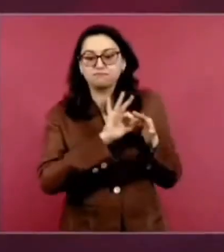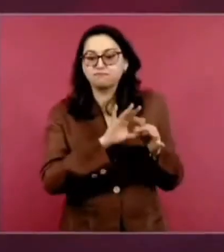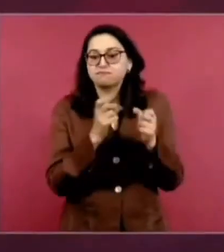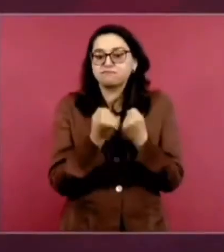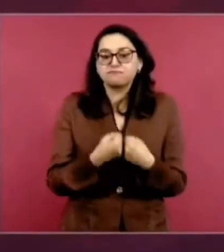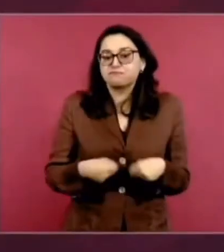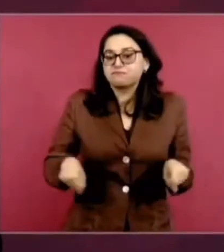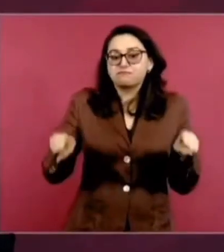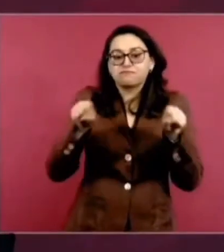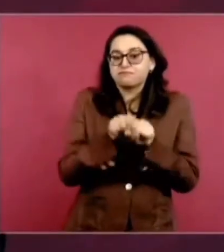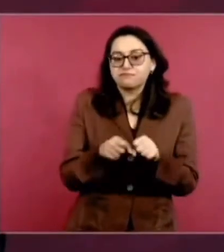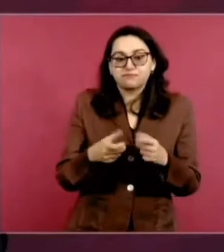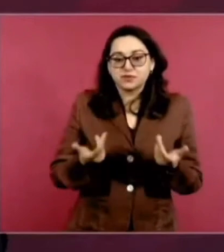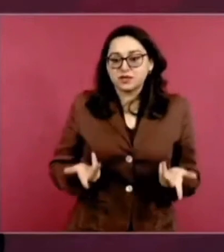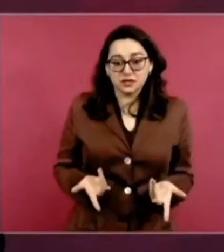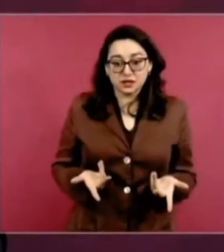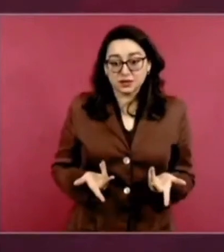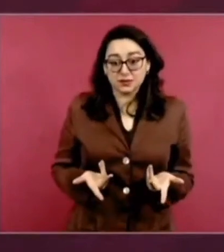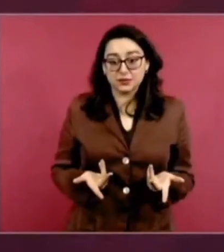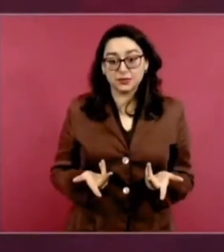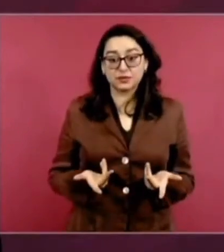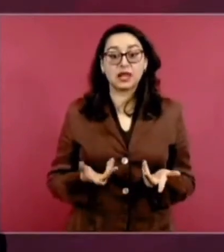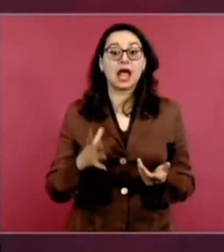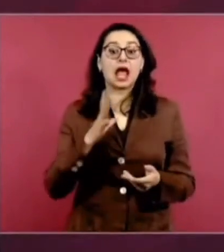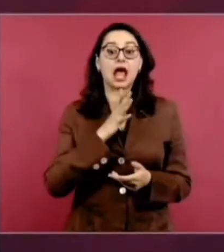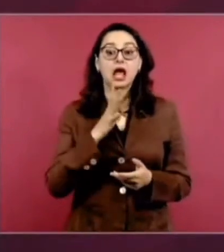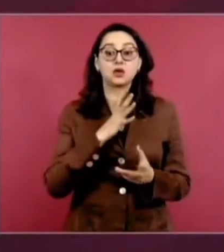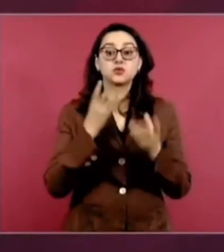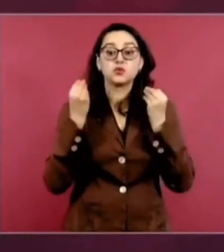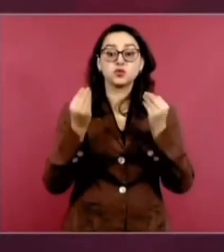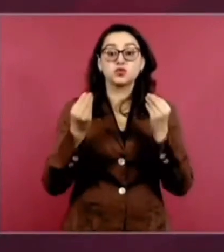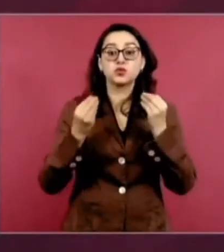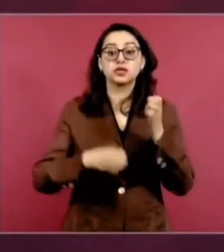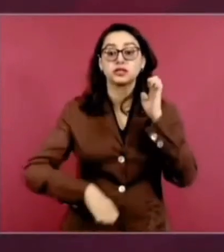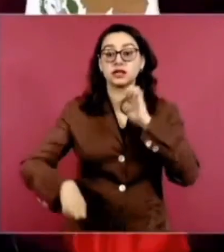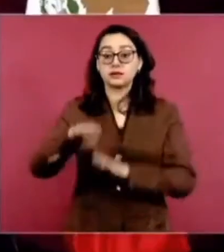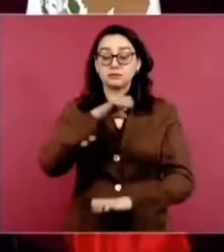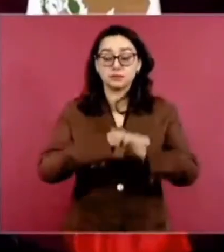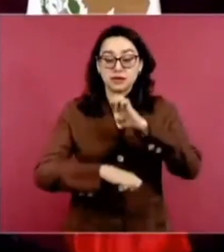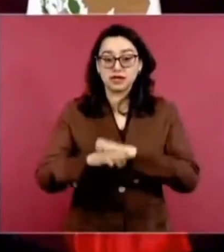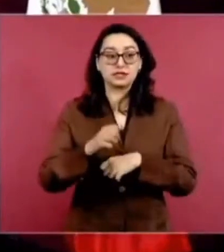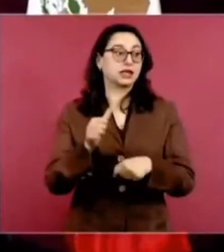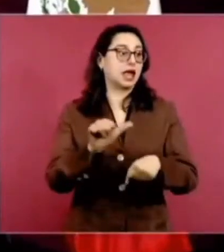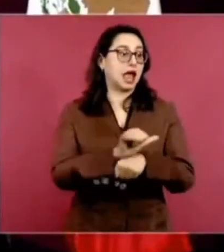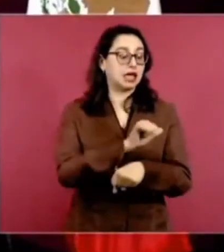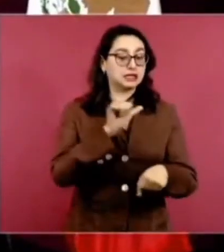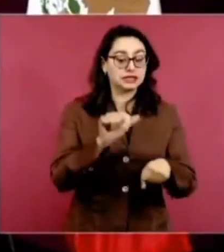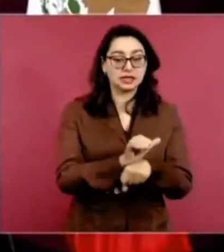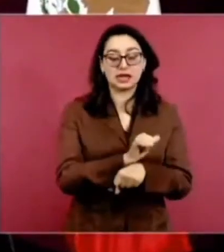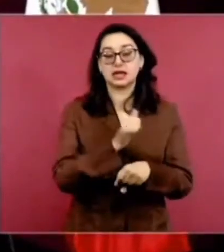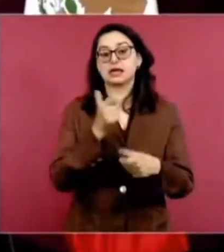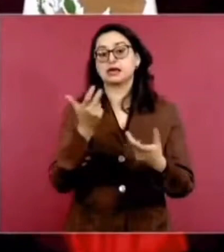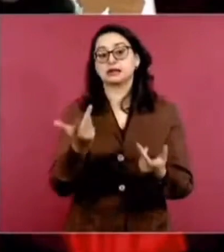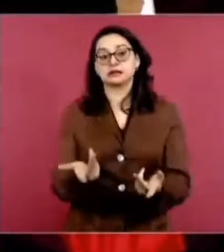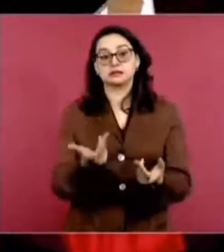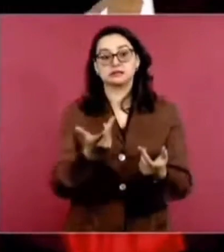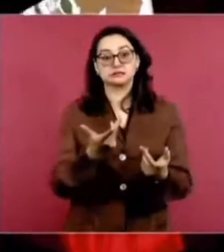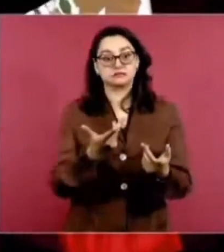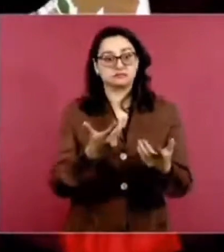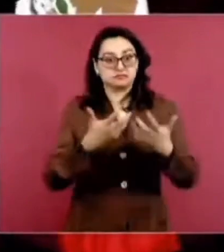empresas en México, por ejemplo, de la industria automotriz, de la industria de autopartes,